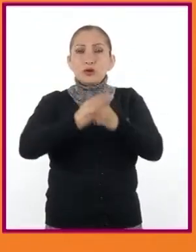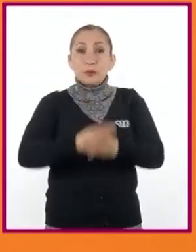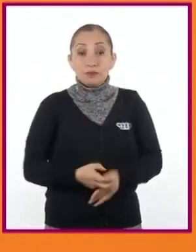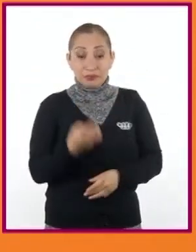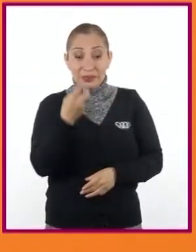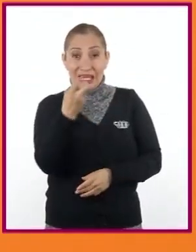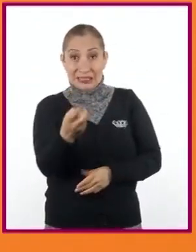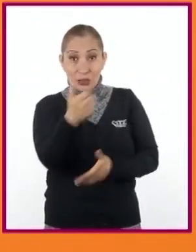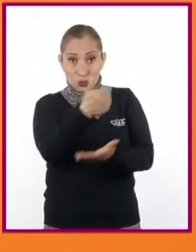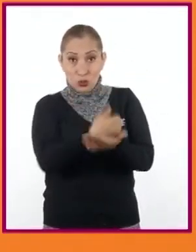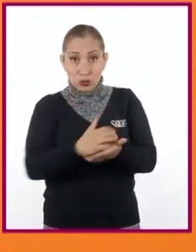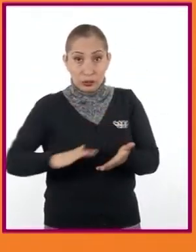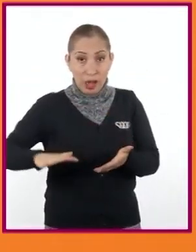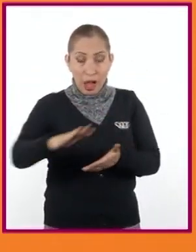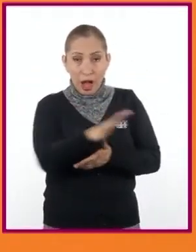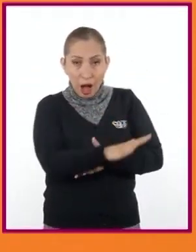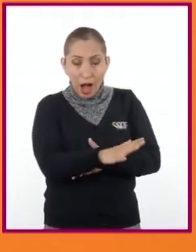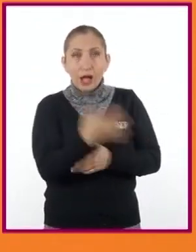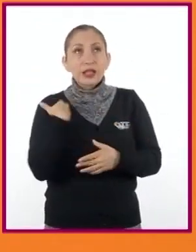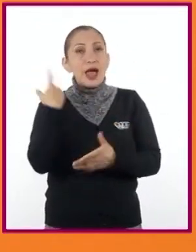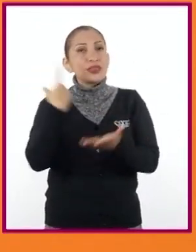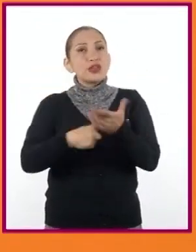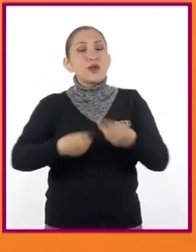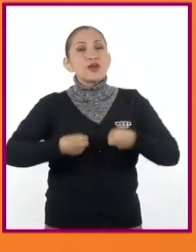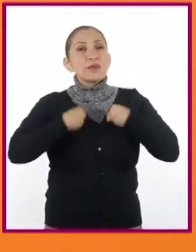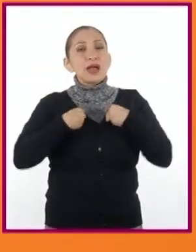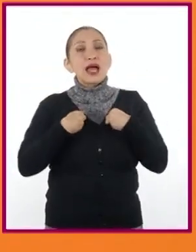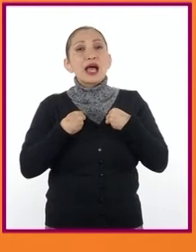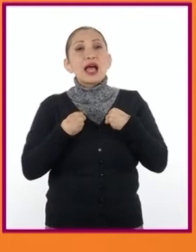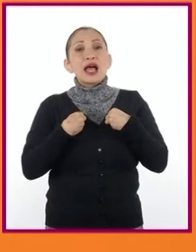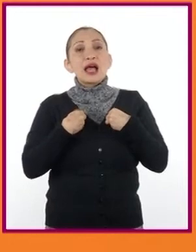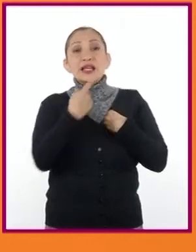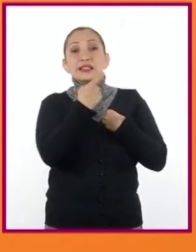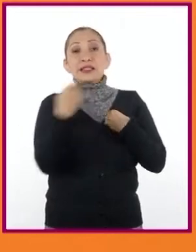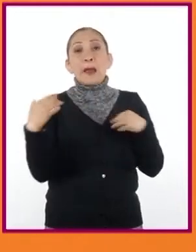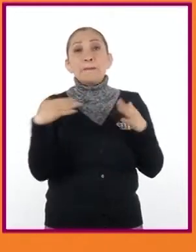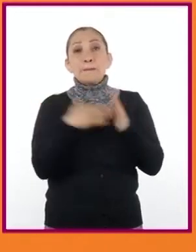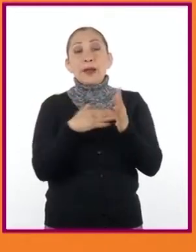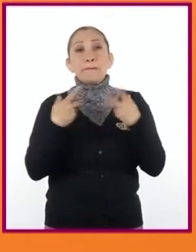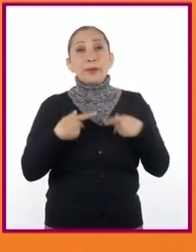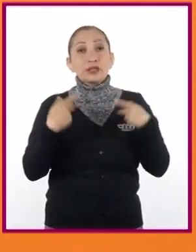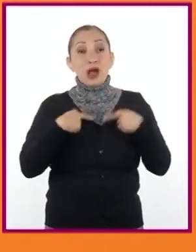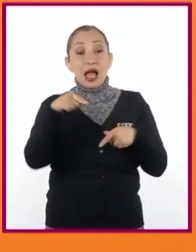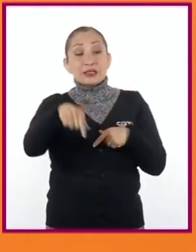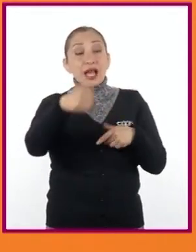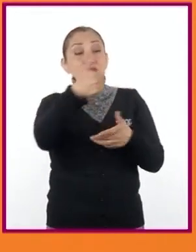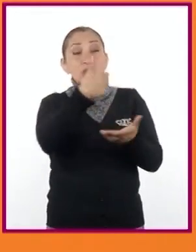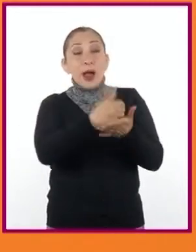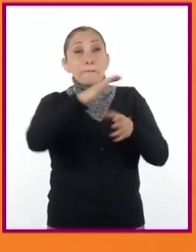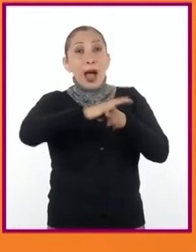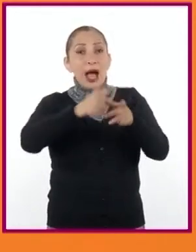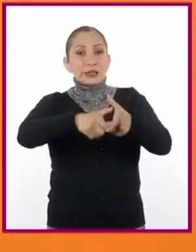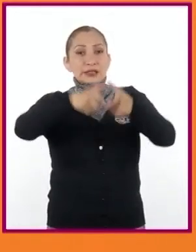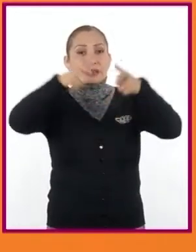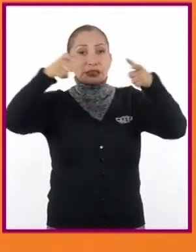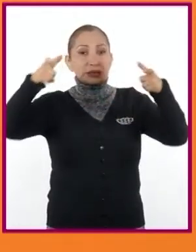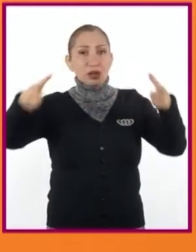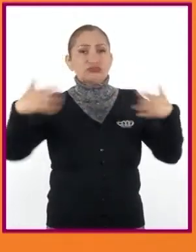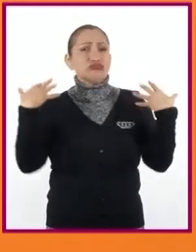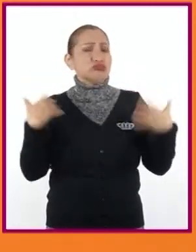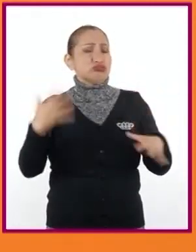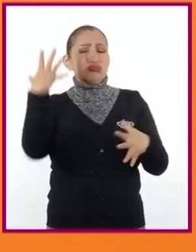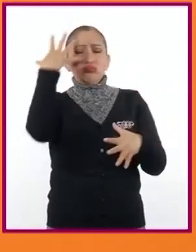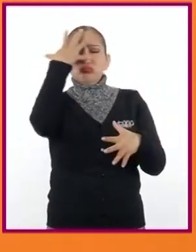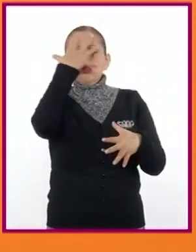Esta urbe, que llegó a albergar a más de 100,000 habitantes, fue la ciudad más grande,